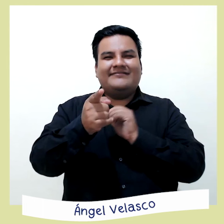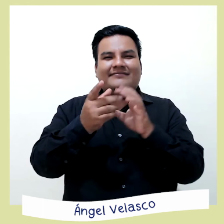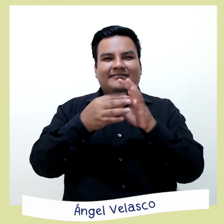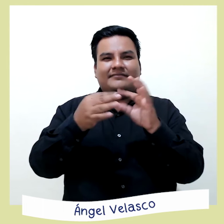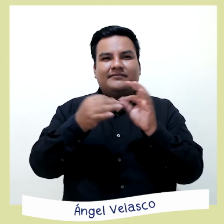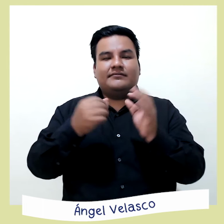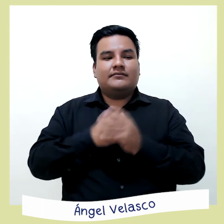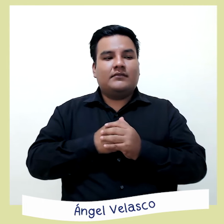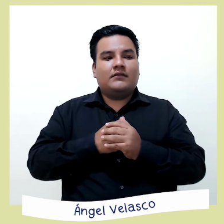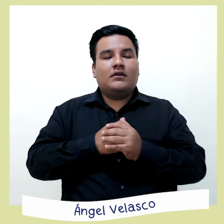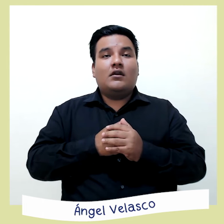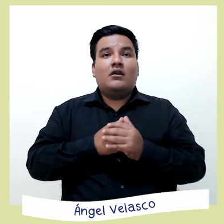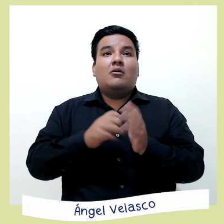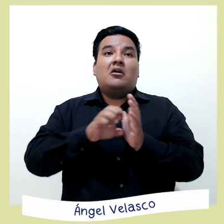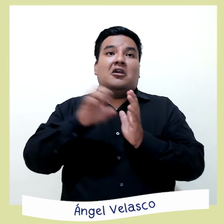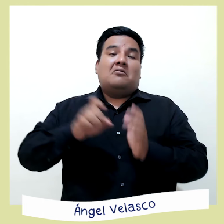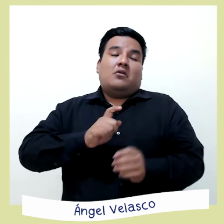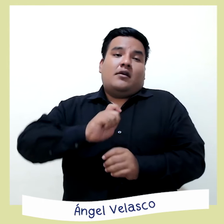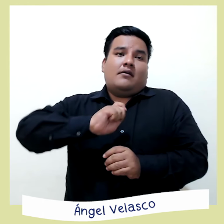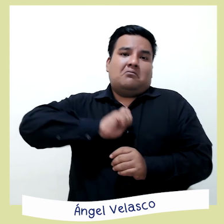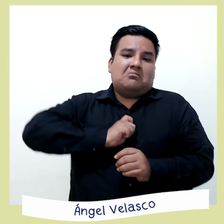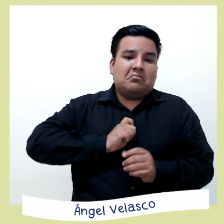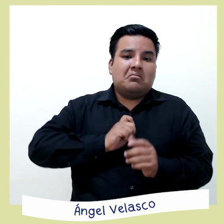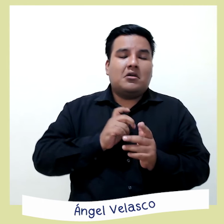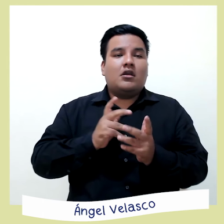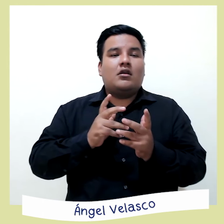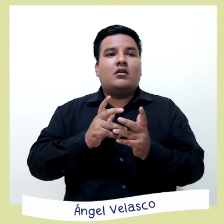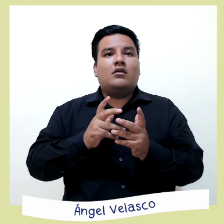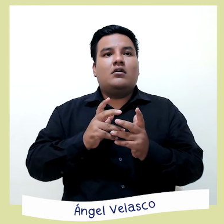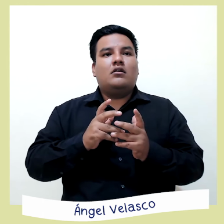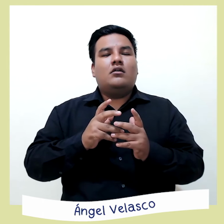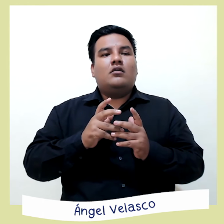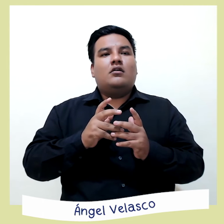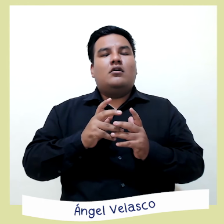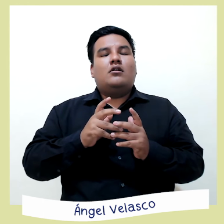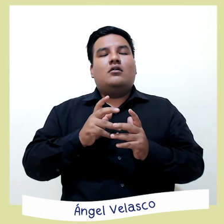Ahora, pasando rápidamente al tema que nos